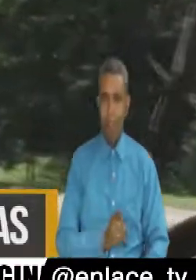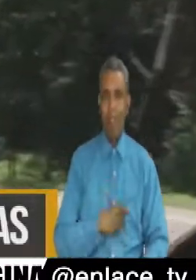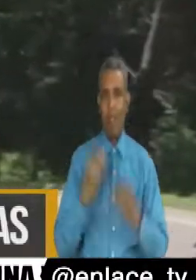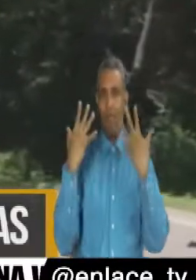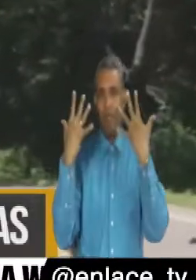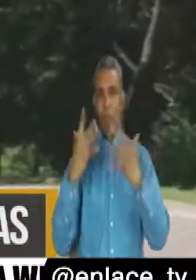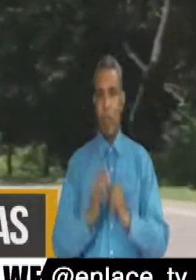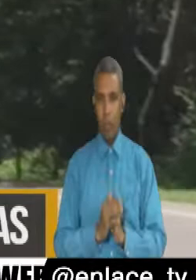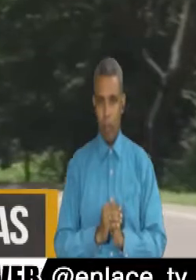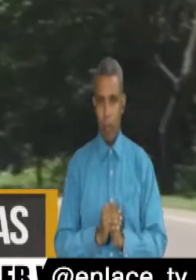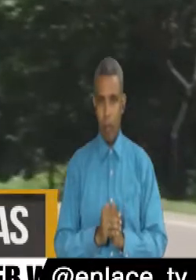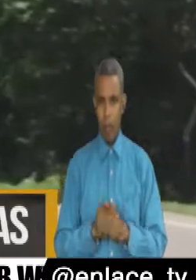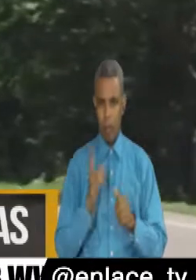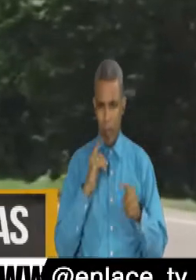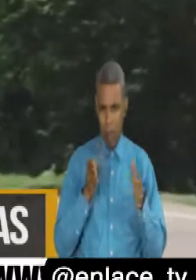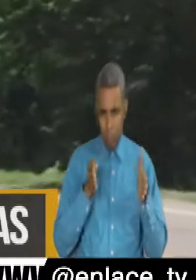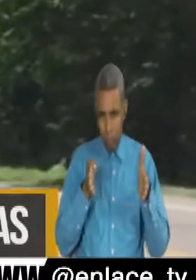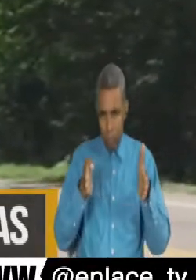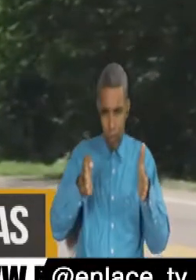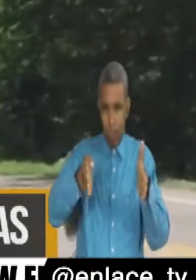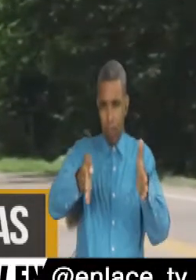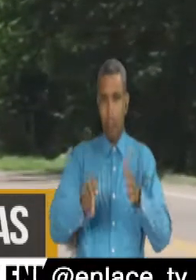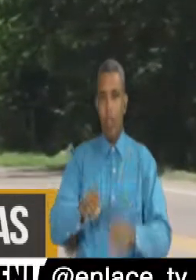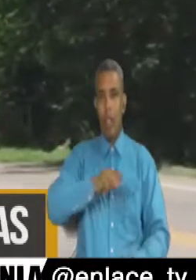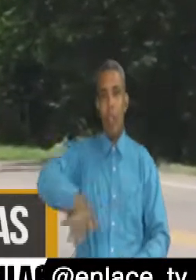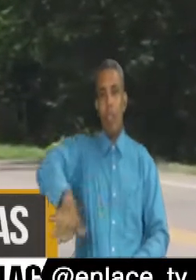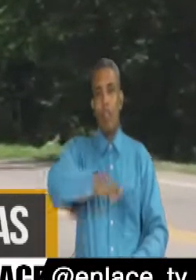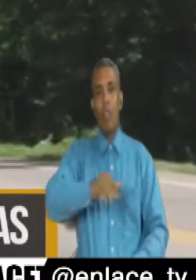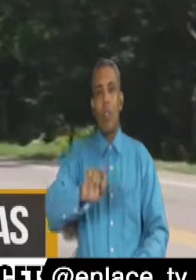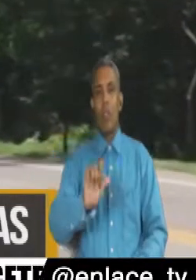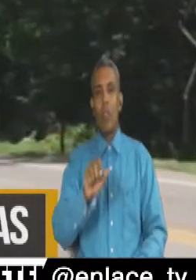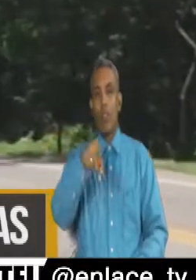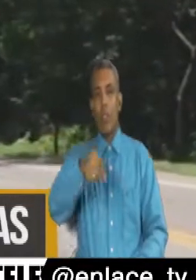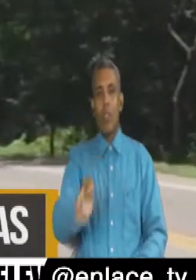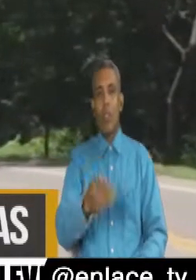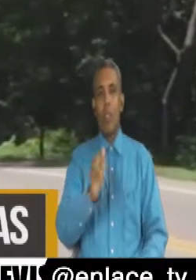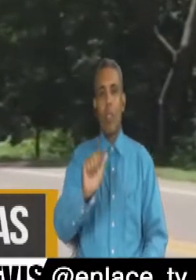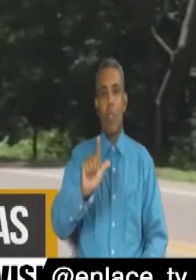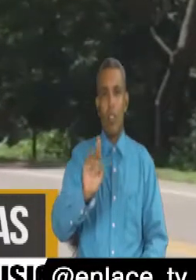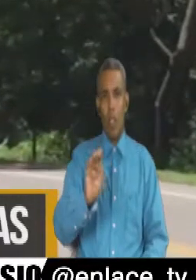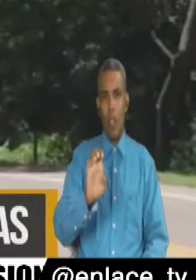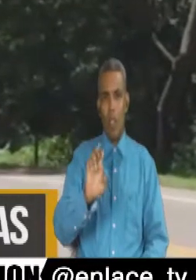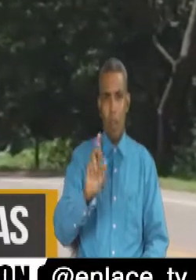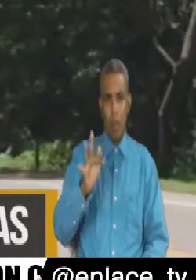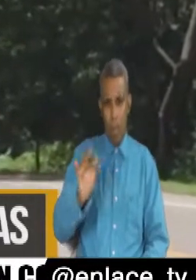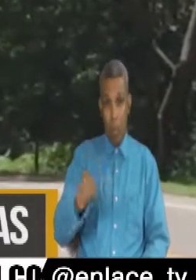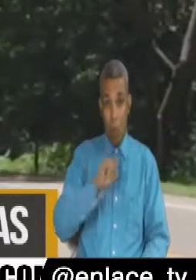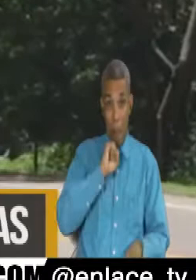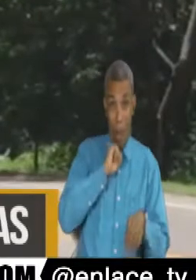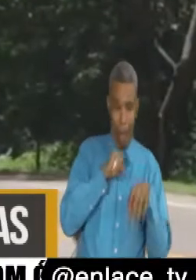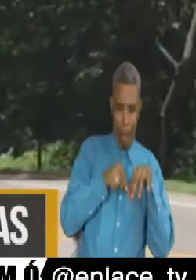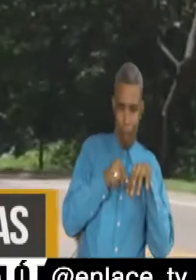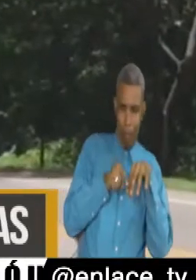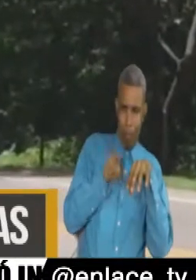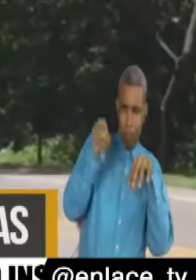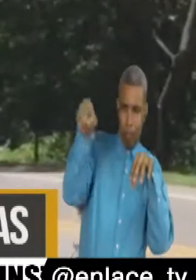a la altura de la vía La Lizama-San Alberto, kilómetro 120 del municipio de Barranca Bermeja.